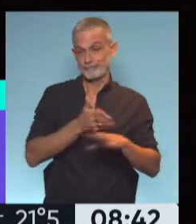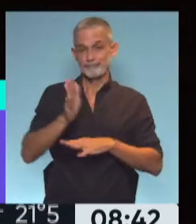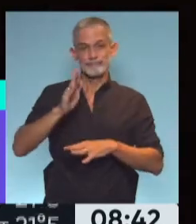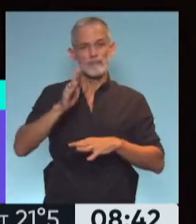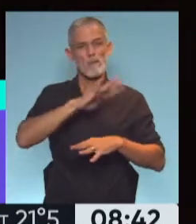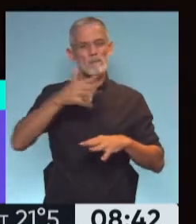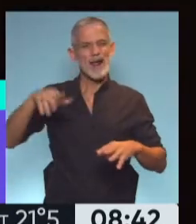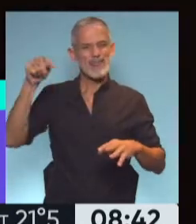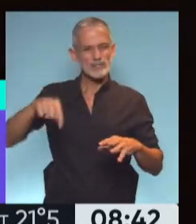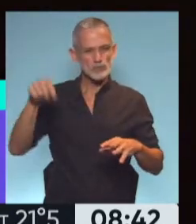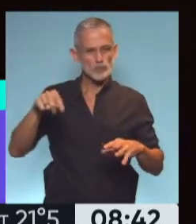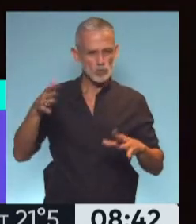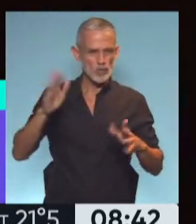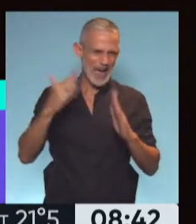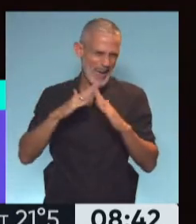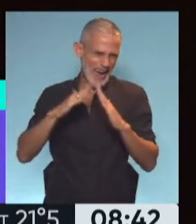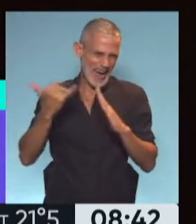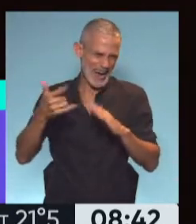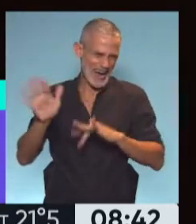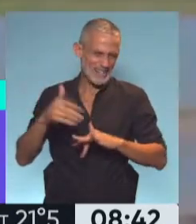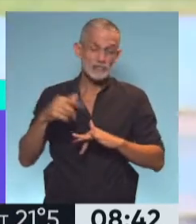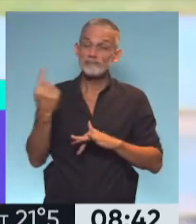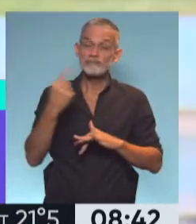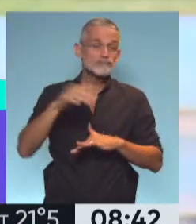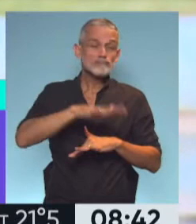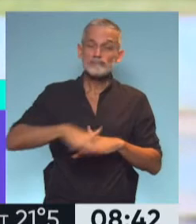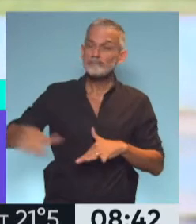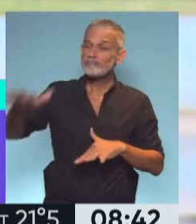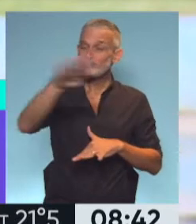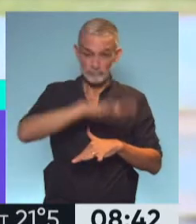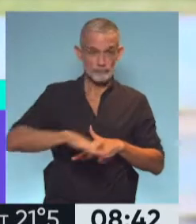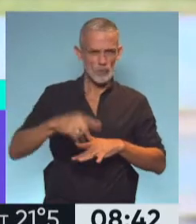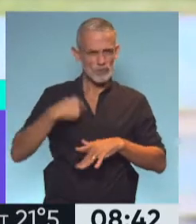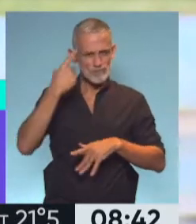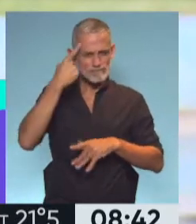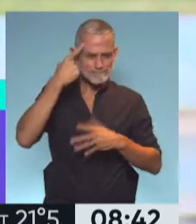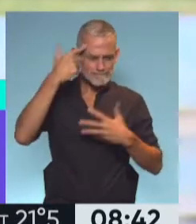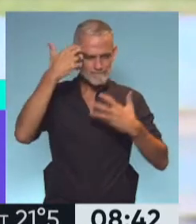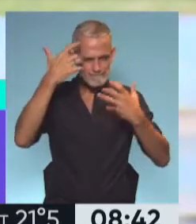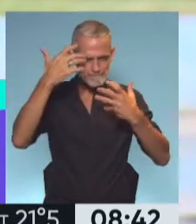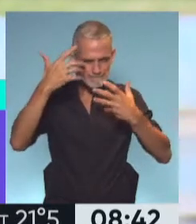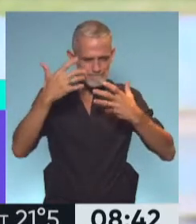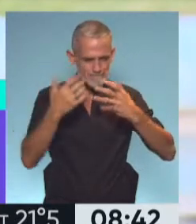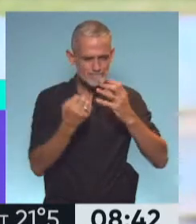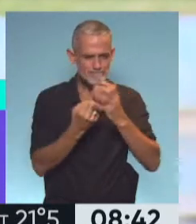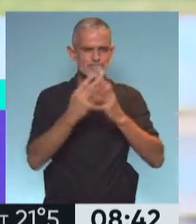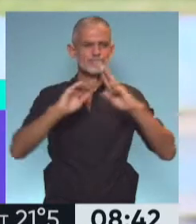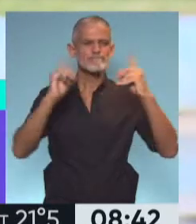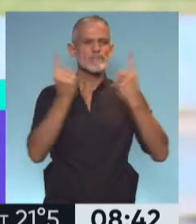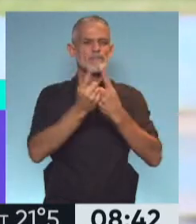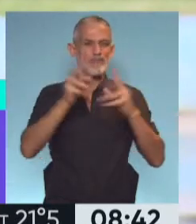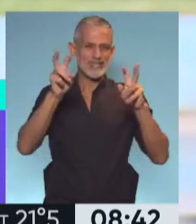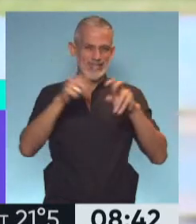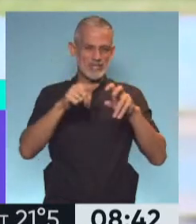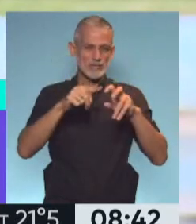Sur, una playa en la que tengo una casita, un lugar muy solitario, y ahí empecé a gestar Habitación Macbeth. Tomé